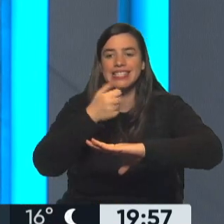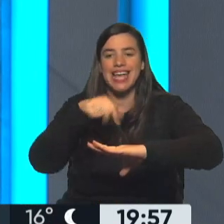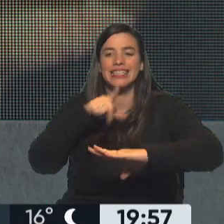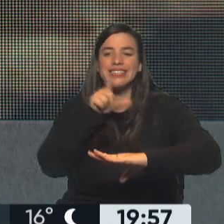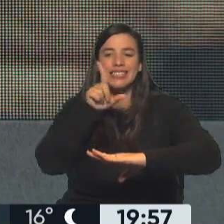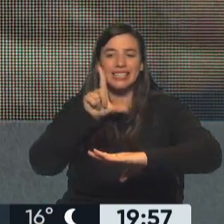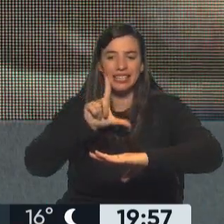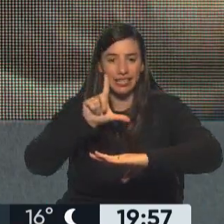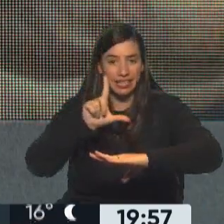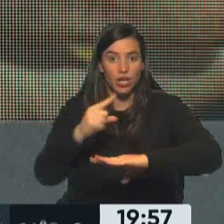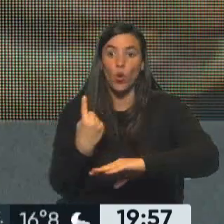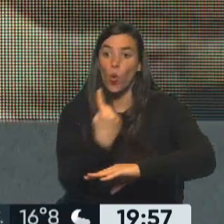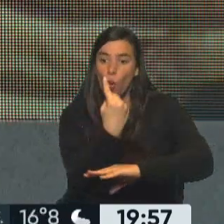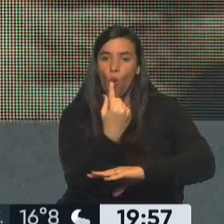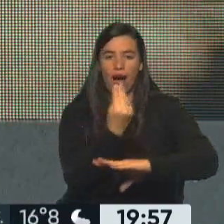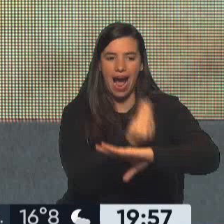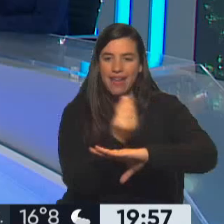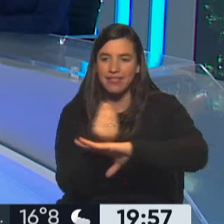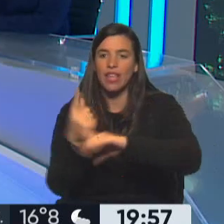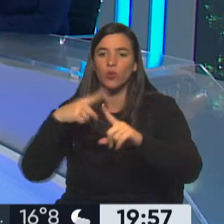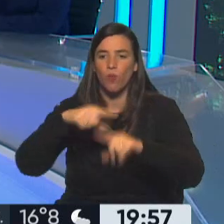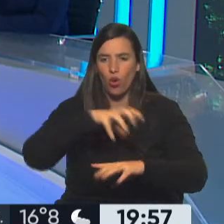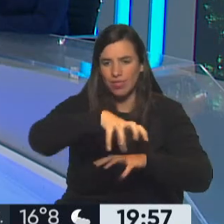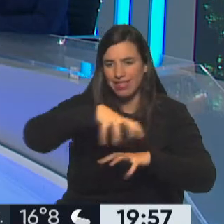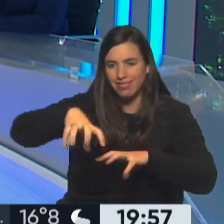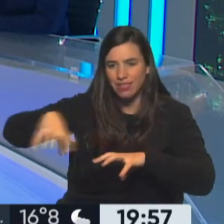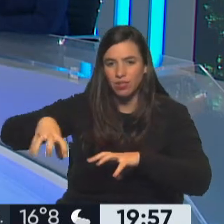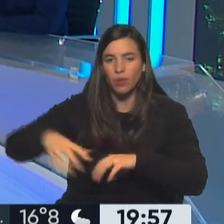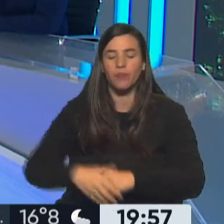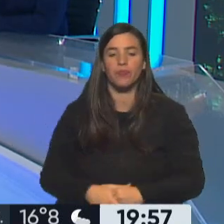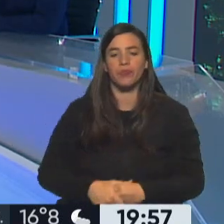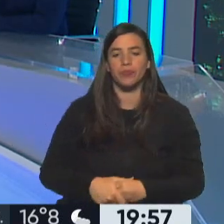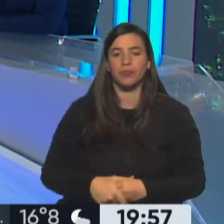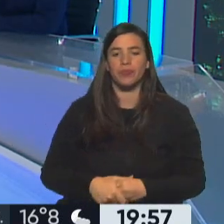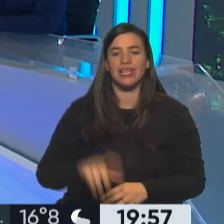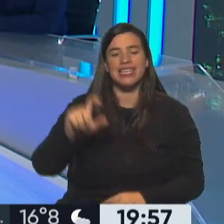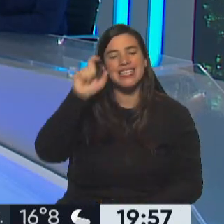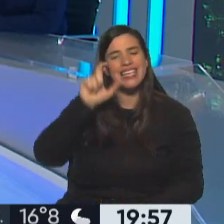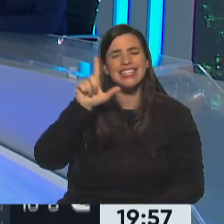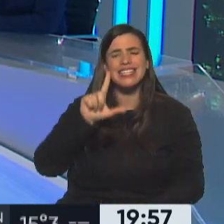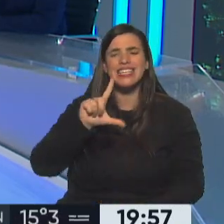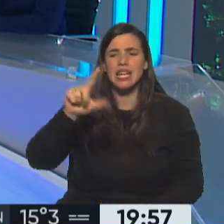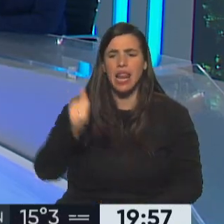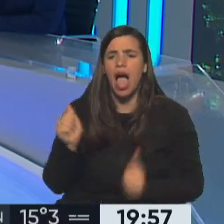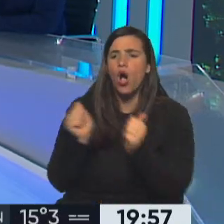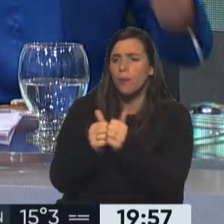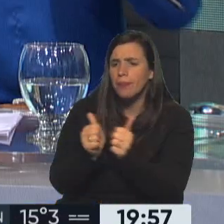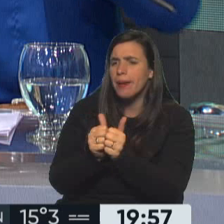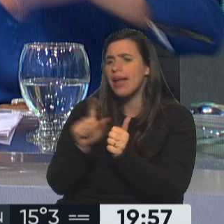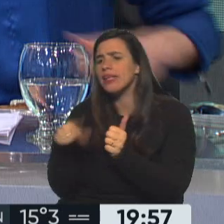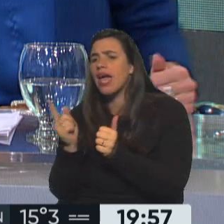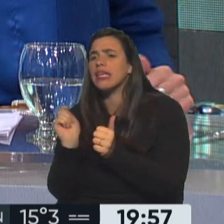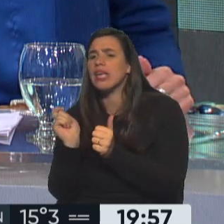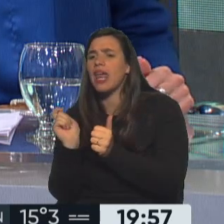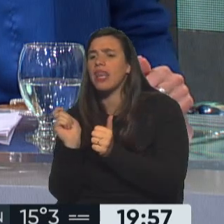por distrito. ¿Y la Moró va a acompañar a alguien? ¿A quién? Cecilia Moró va a acompañar a alguien. Ahora está en